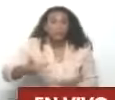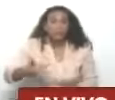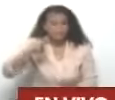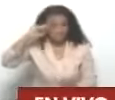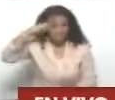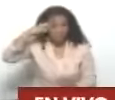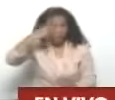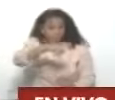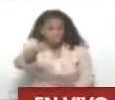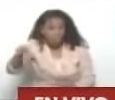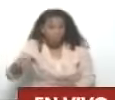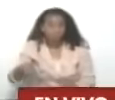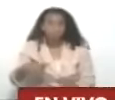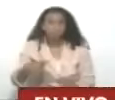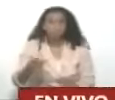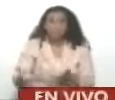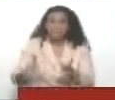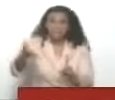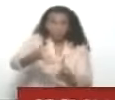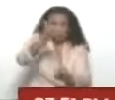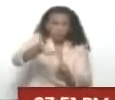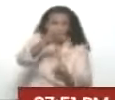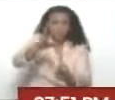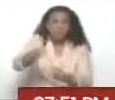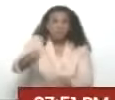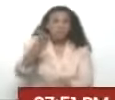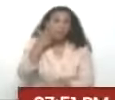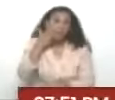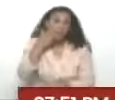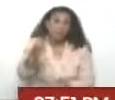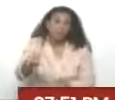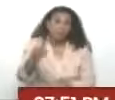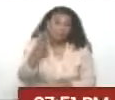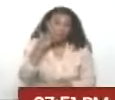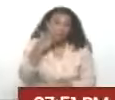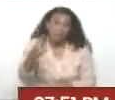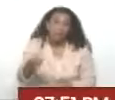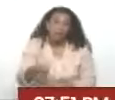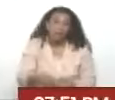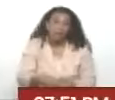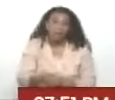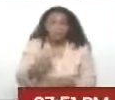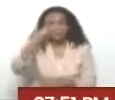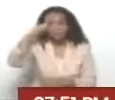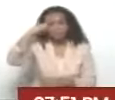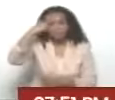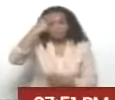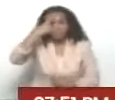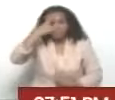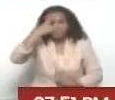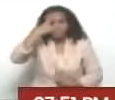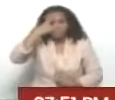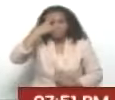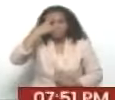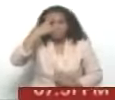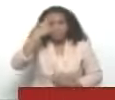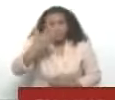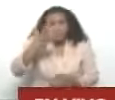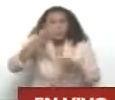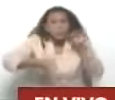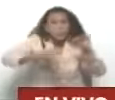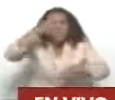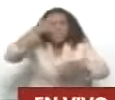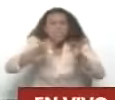¿Recuerdan, verdad? Ahí está su madre, que lleva su retrato, que lleva su causa de